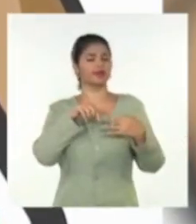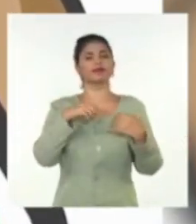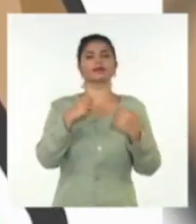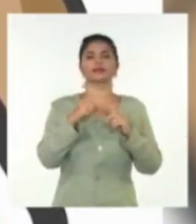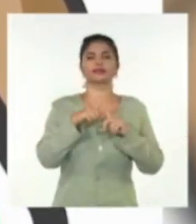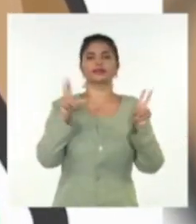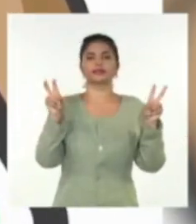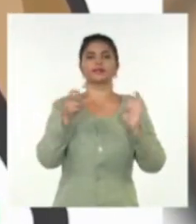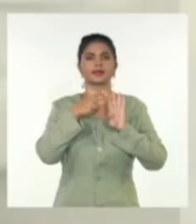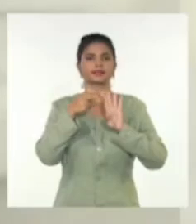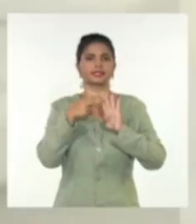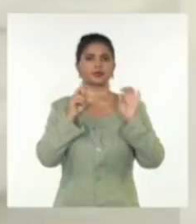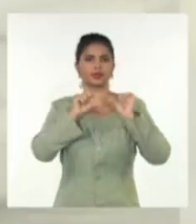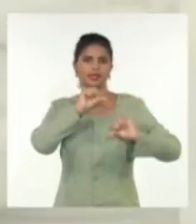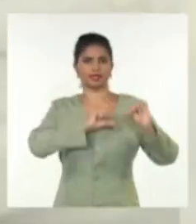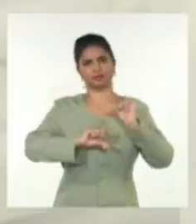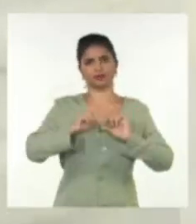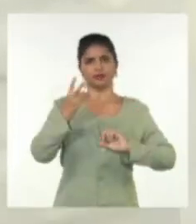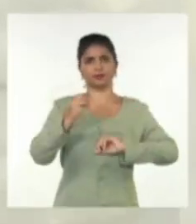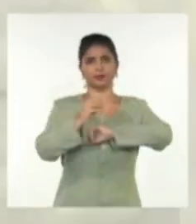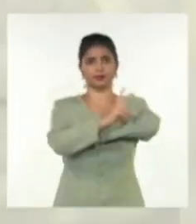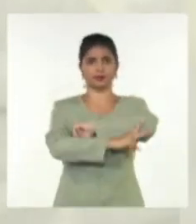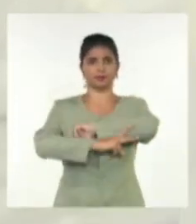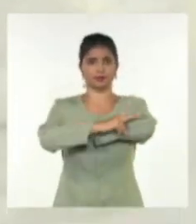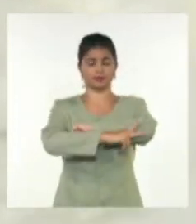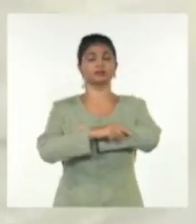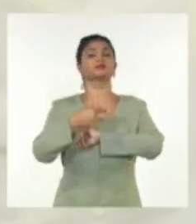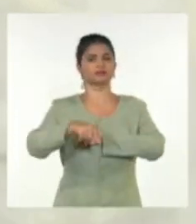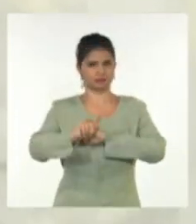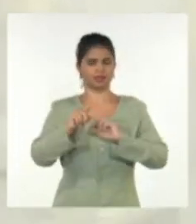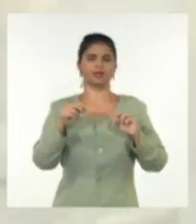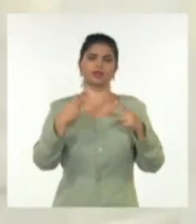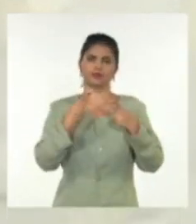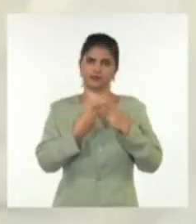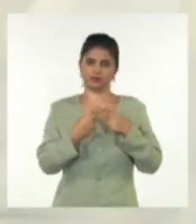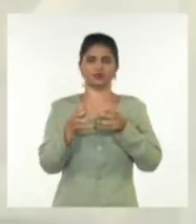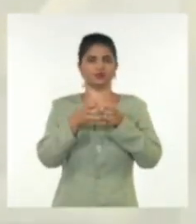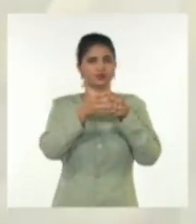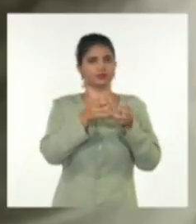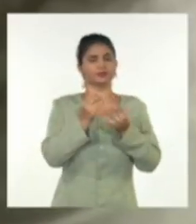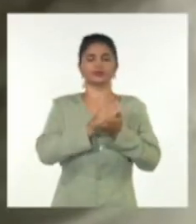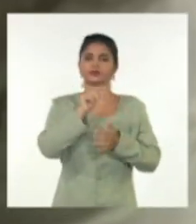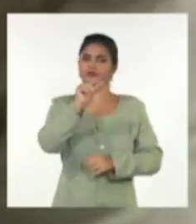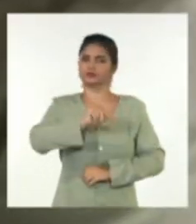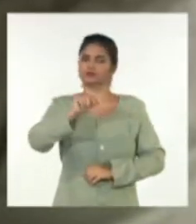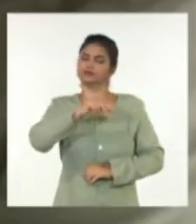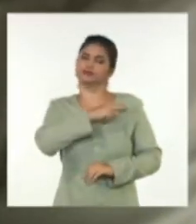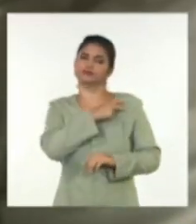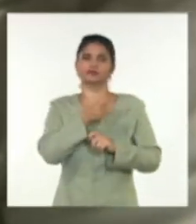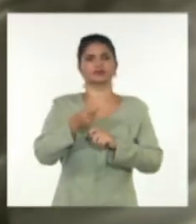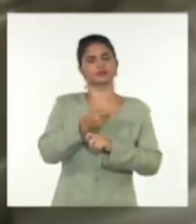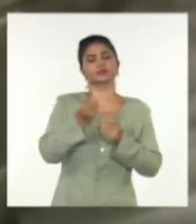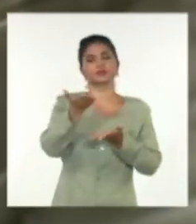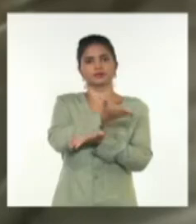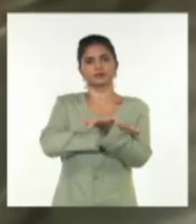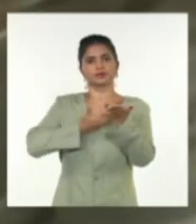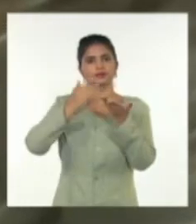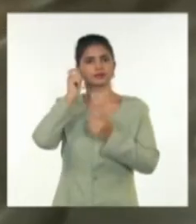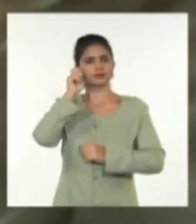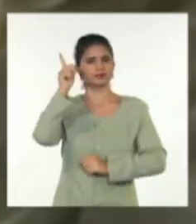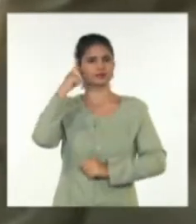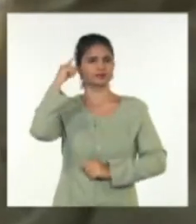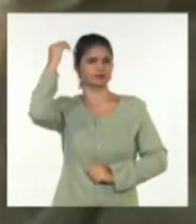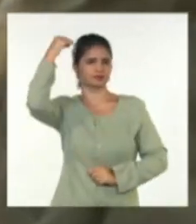de 20 naciones se medirán en esta competencia, que reunirá a estudiantes y docentes para compartir experiencias y